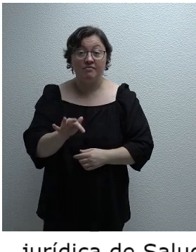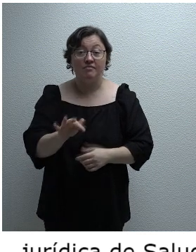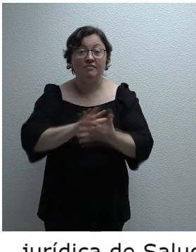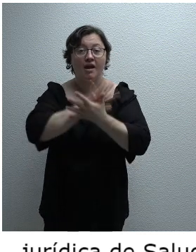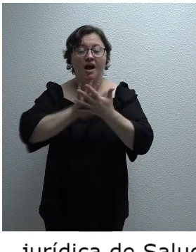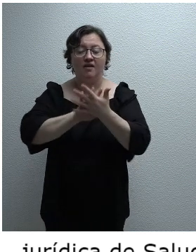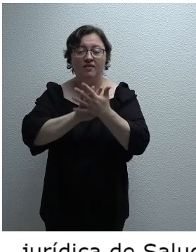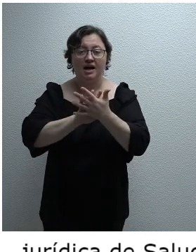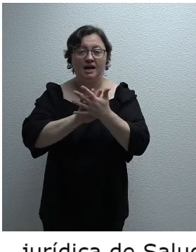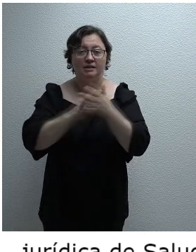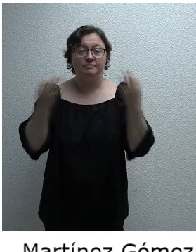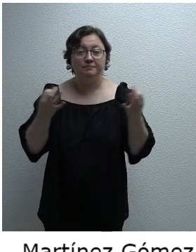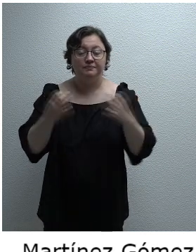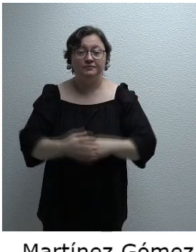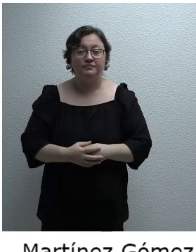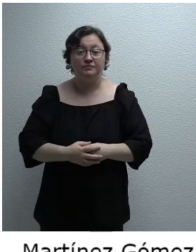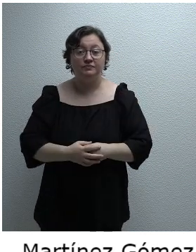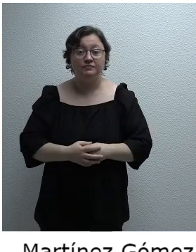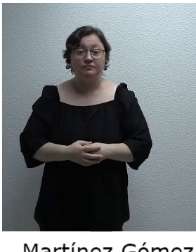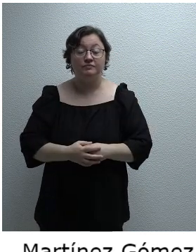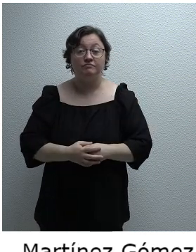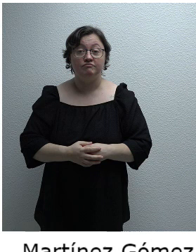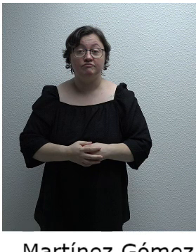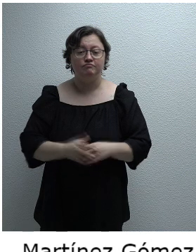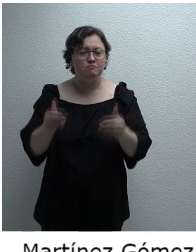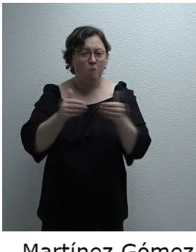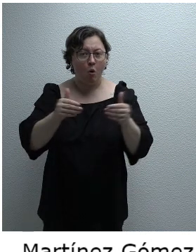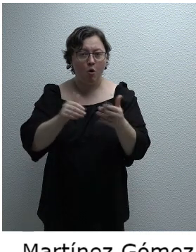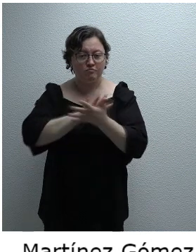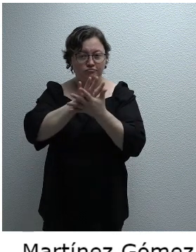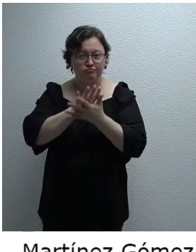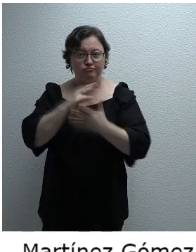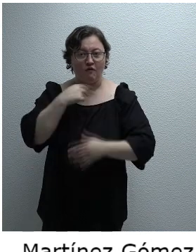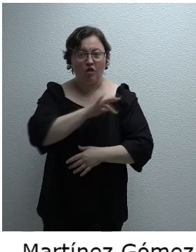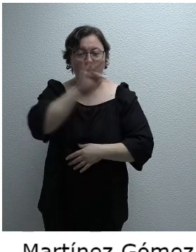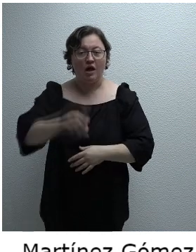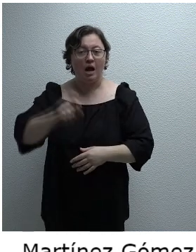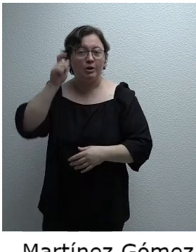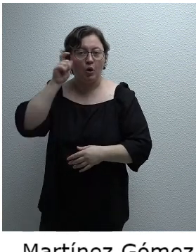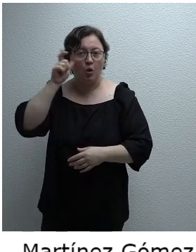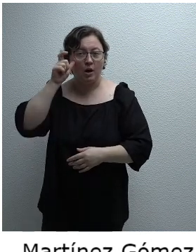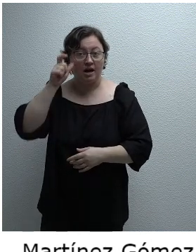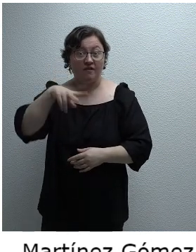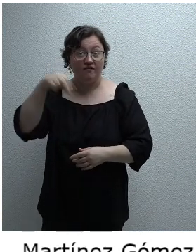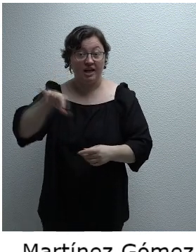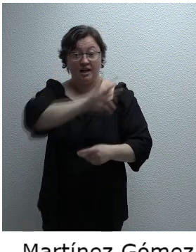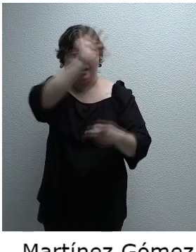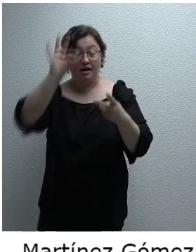pues vamos a dar la entrada de Alberto Durán y luego después